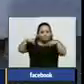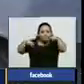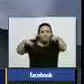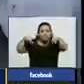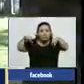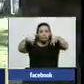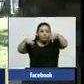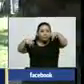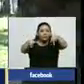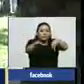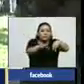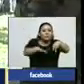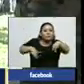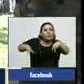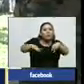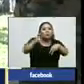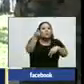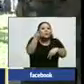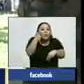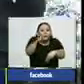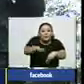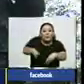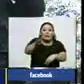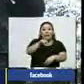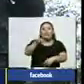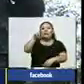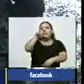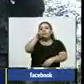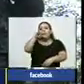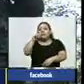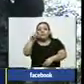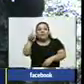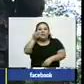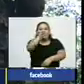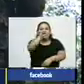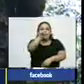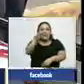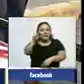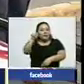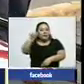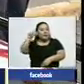Es la zona del trébol en Santa Tecla rodeada de policías.